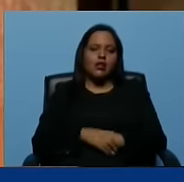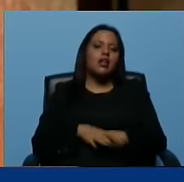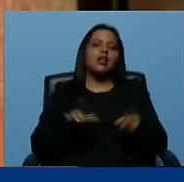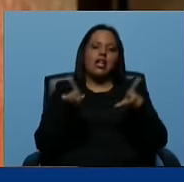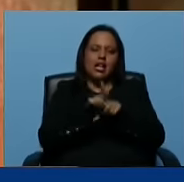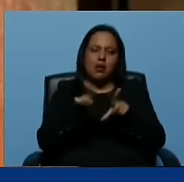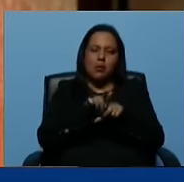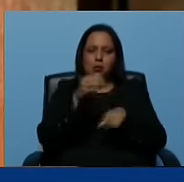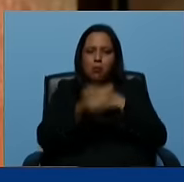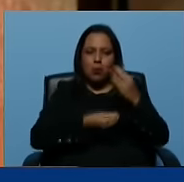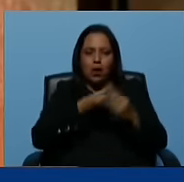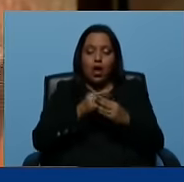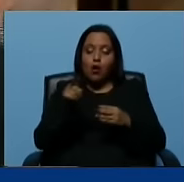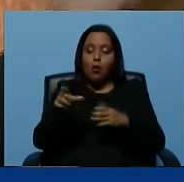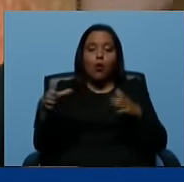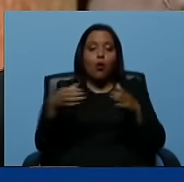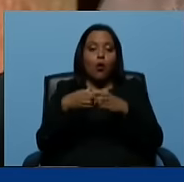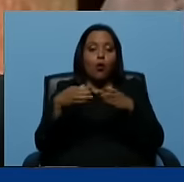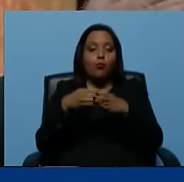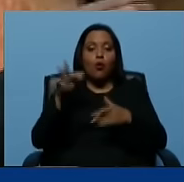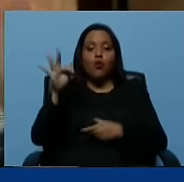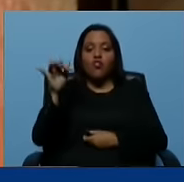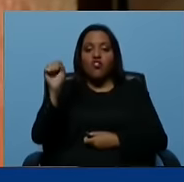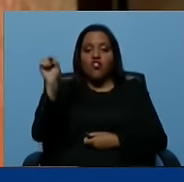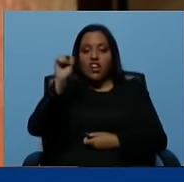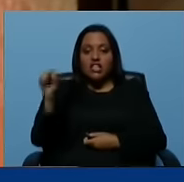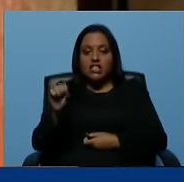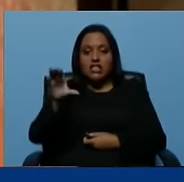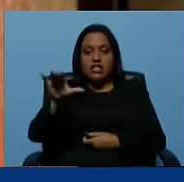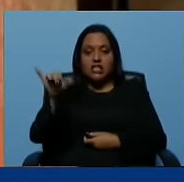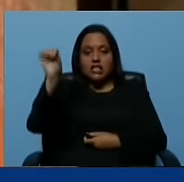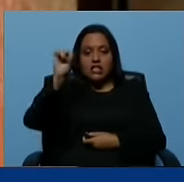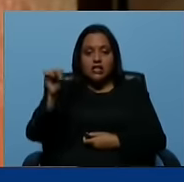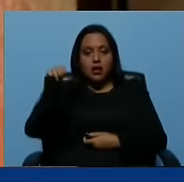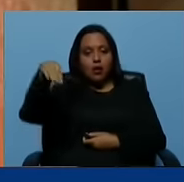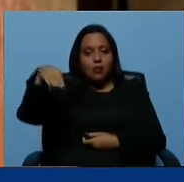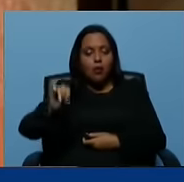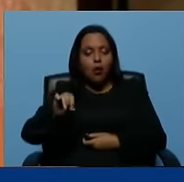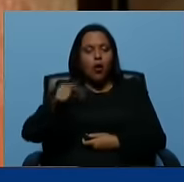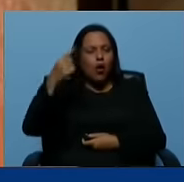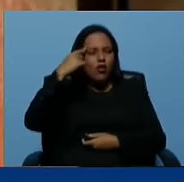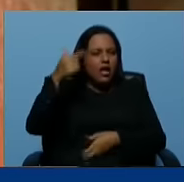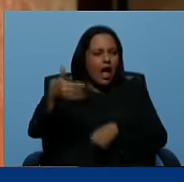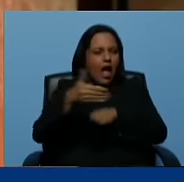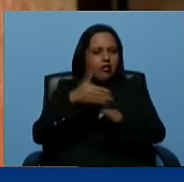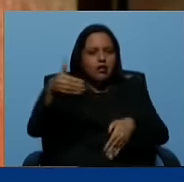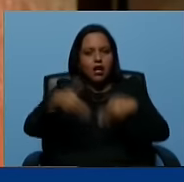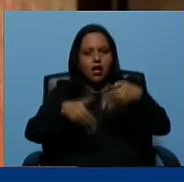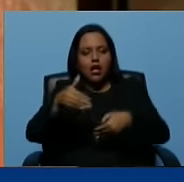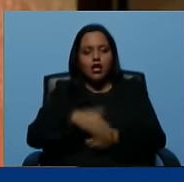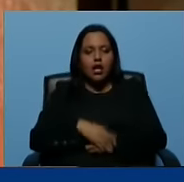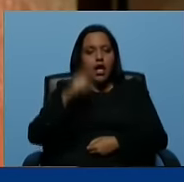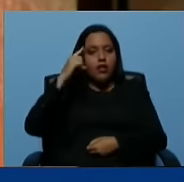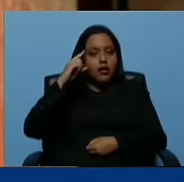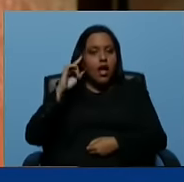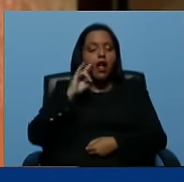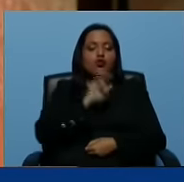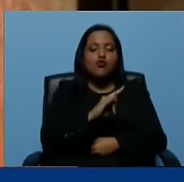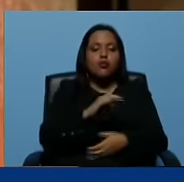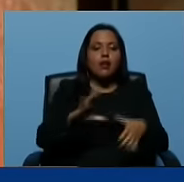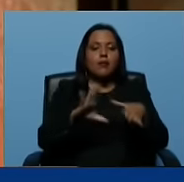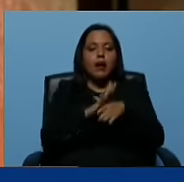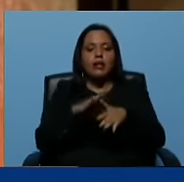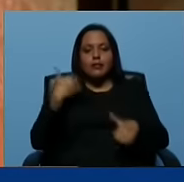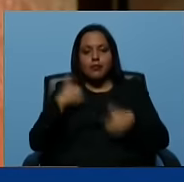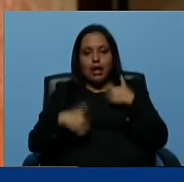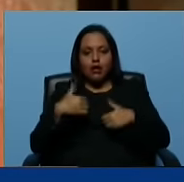hicieron estos fascistas en todo el periodo, la semana antes de las elecciones y los días lunes, martes y